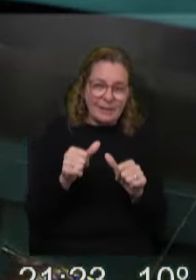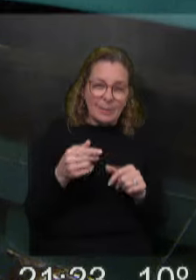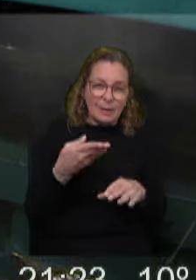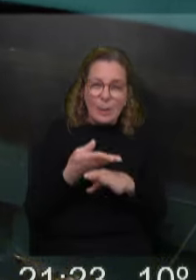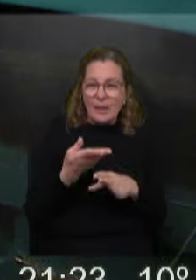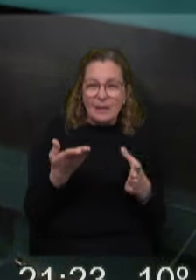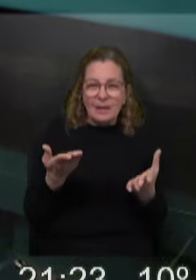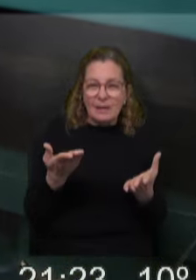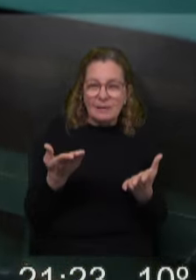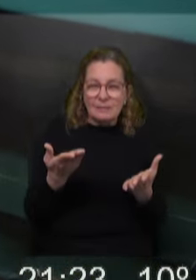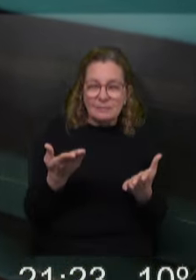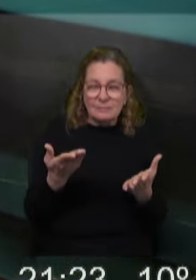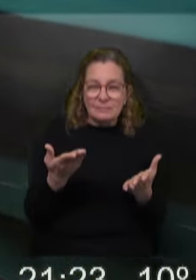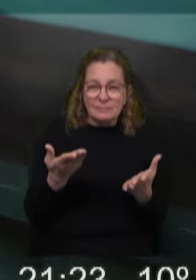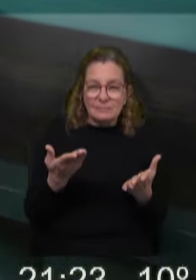pide